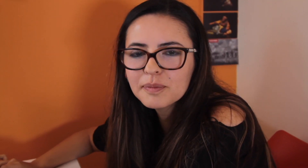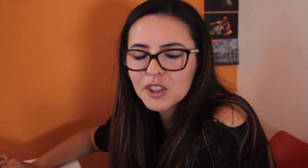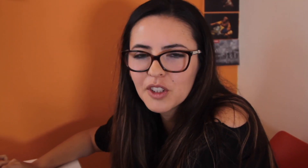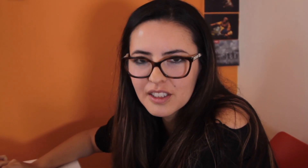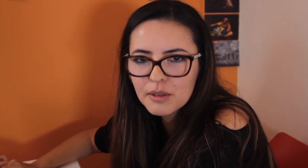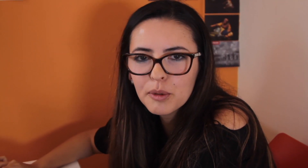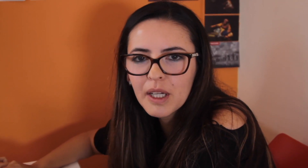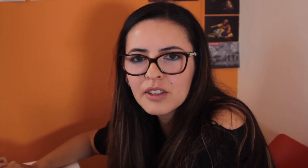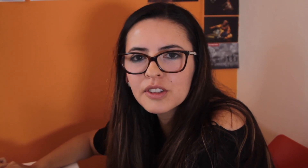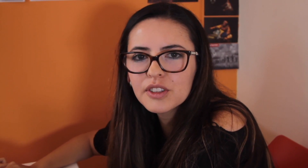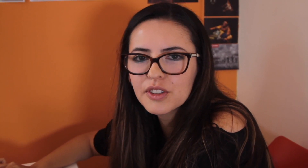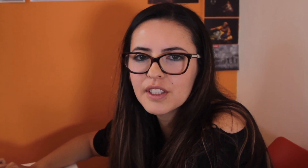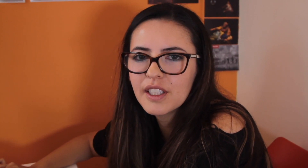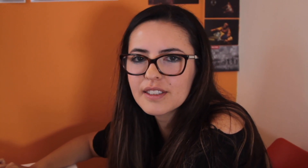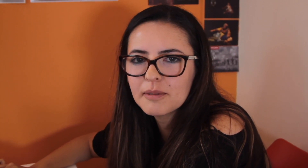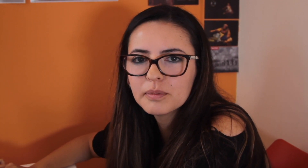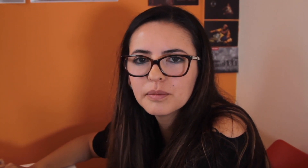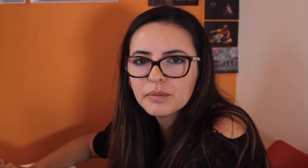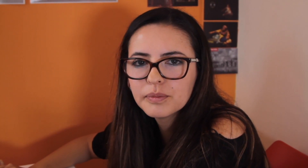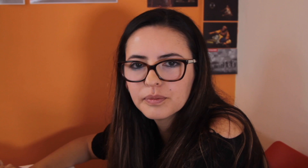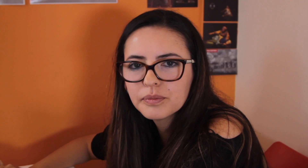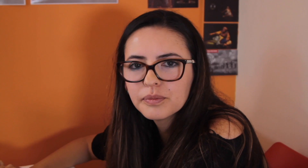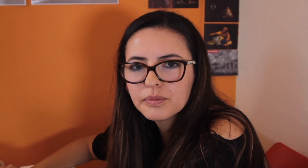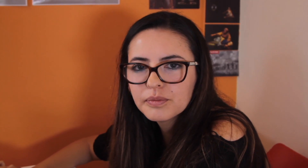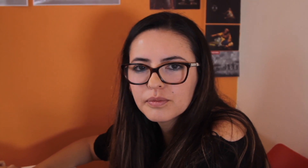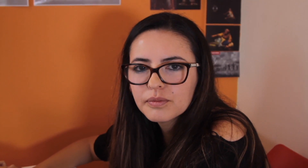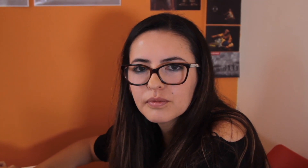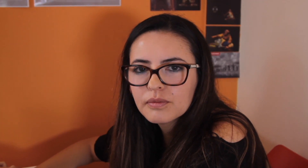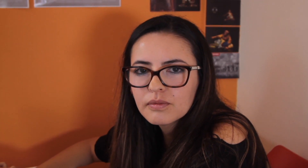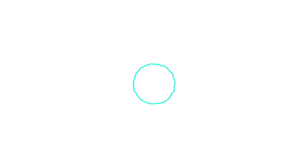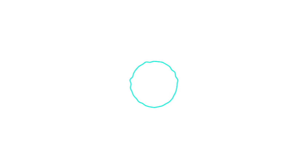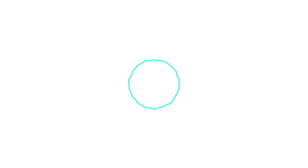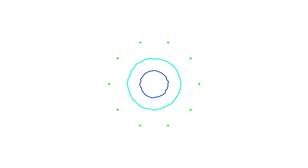Hola, soy Daisy Burbano y soy cineasta.